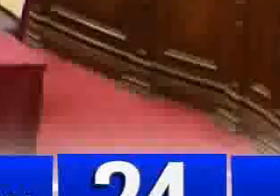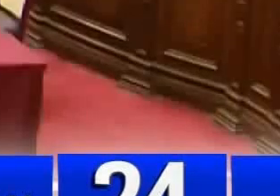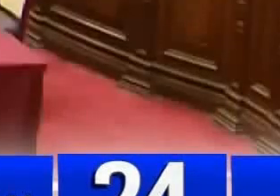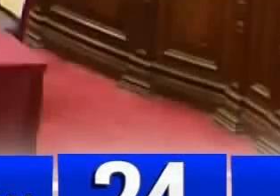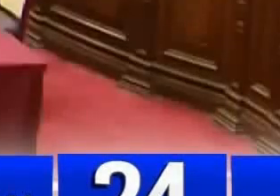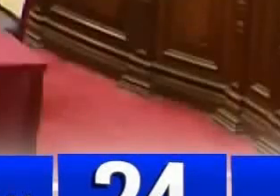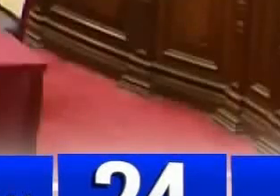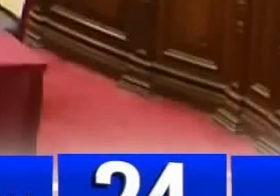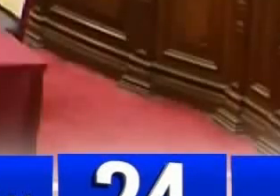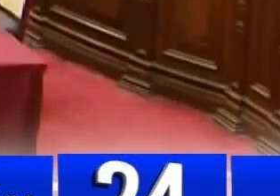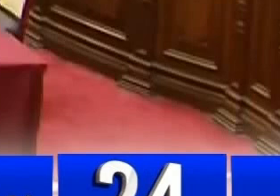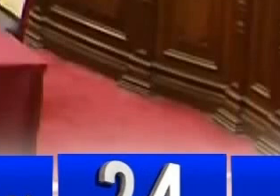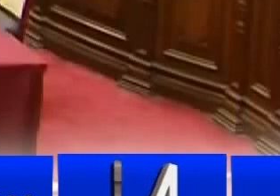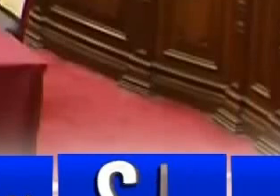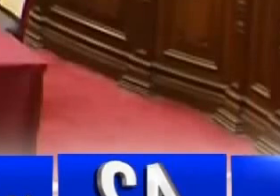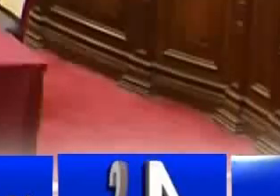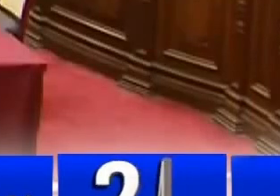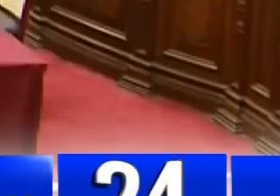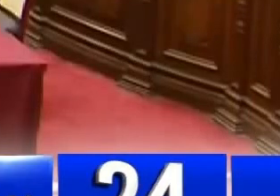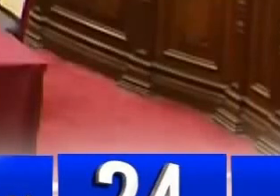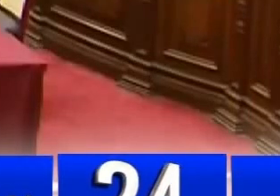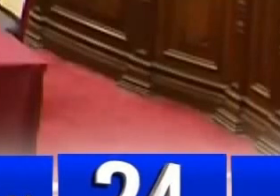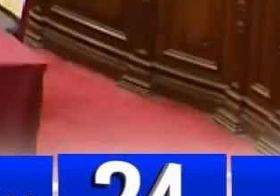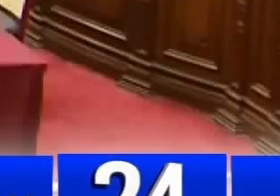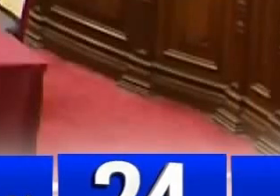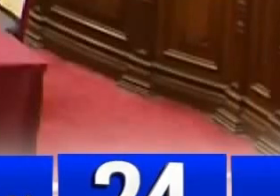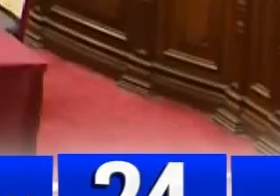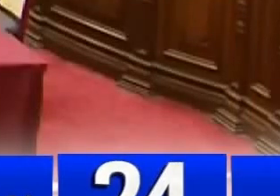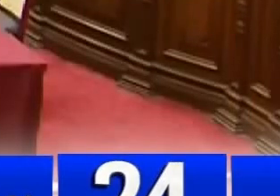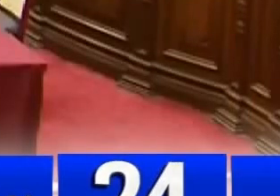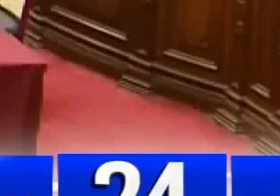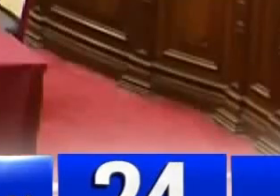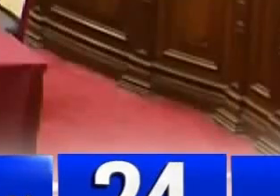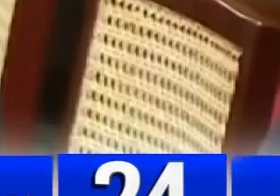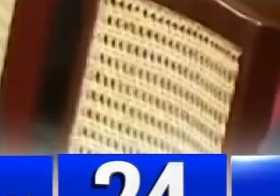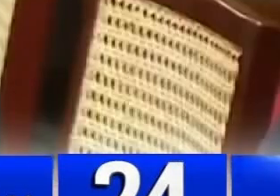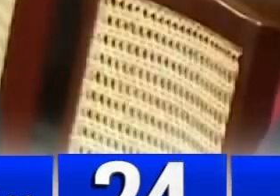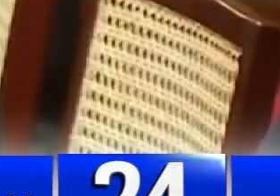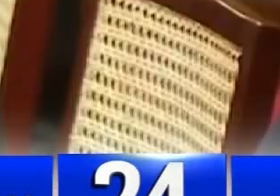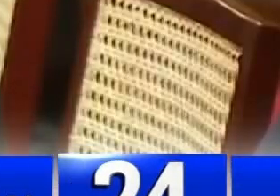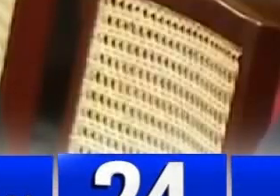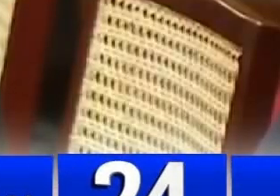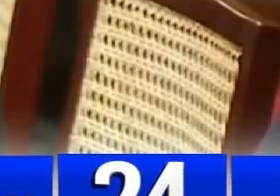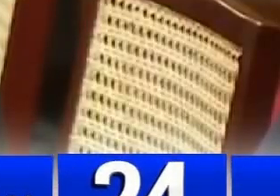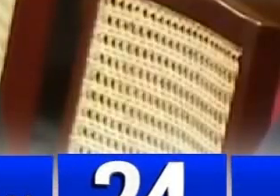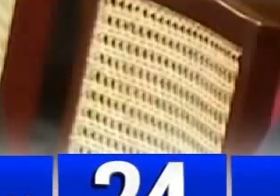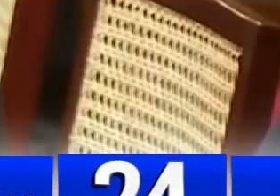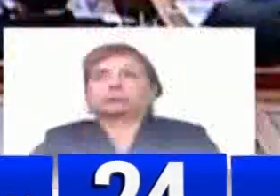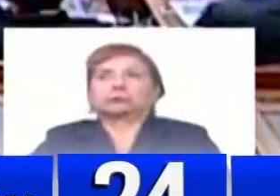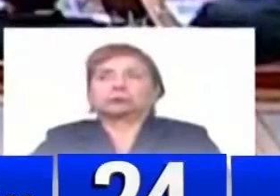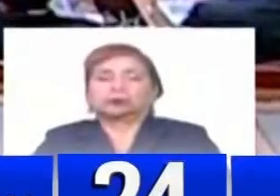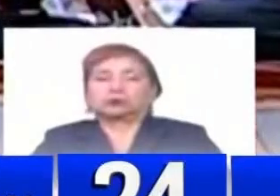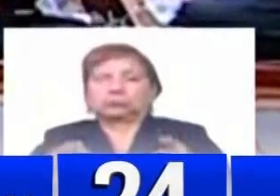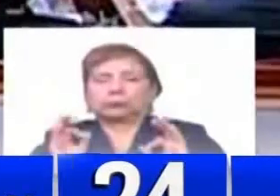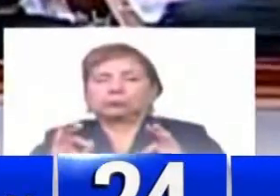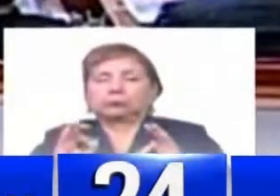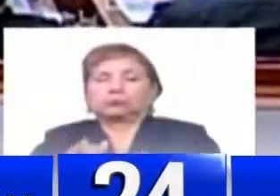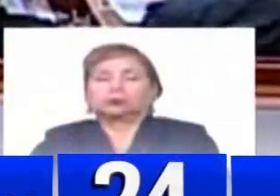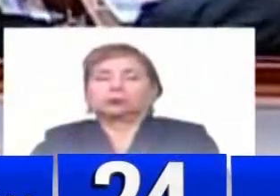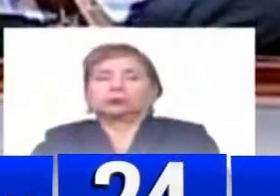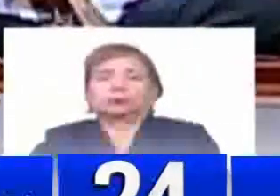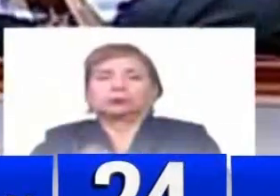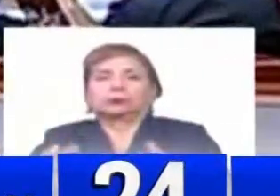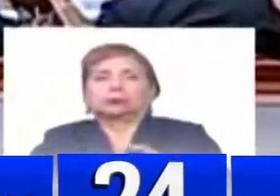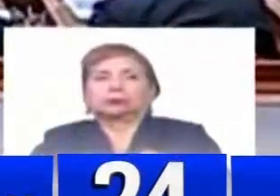Jaime Villanueva como haber participado de un intercambio irregular de favores,